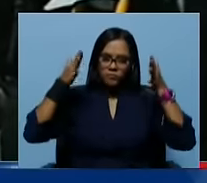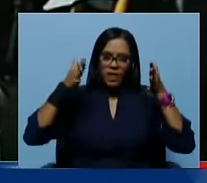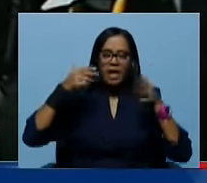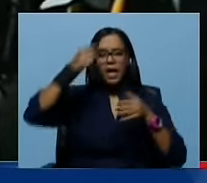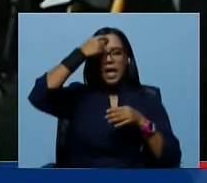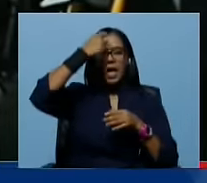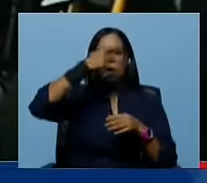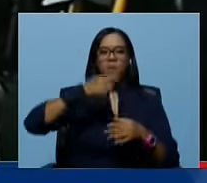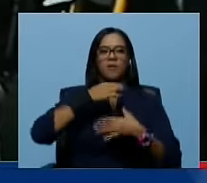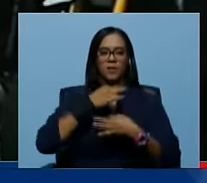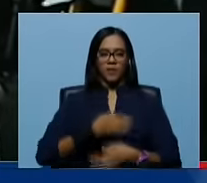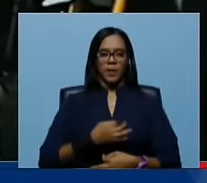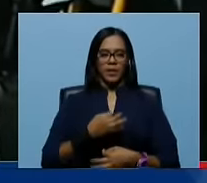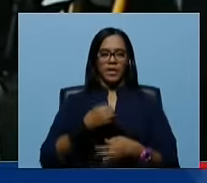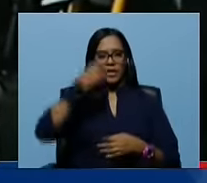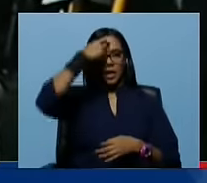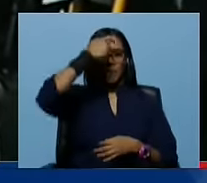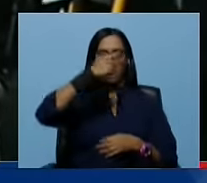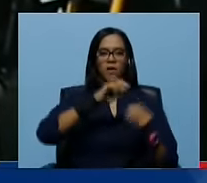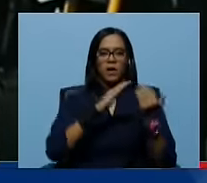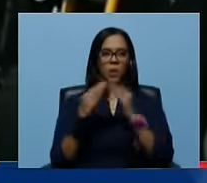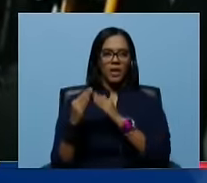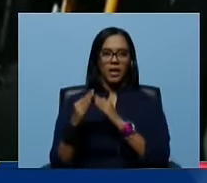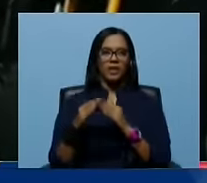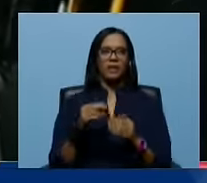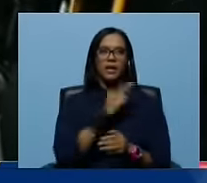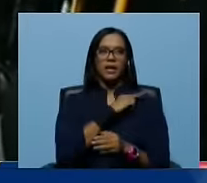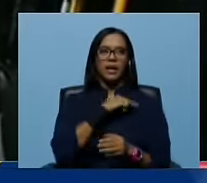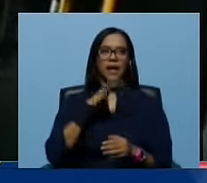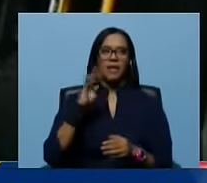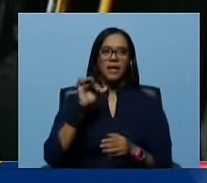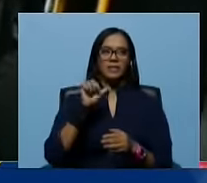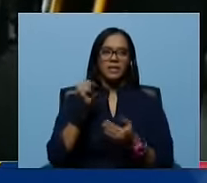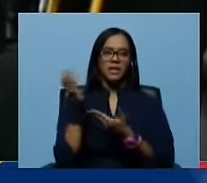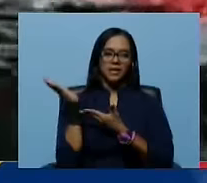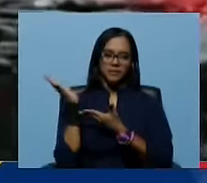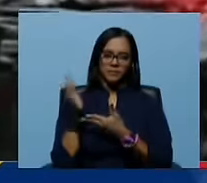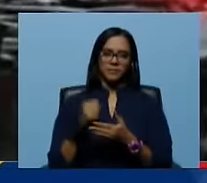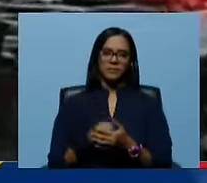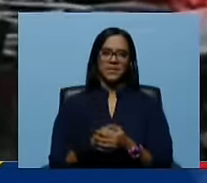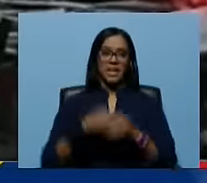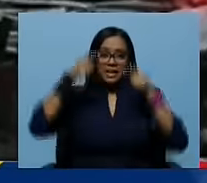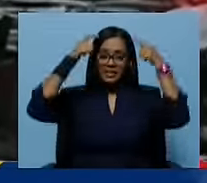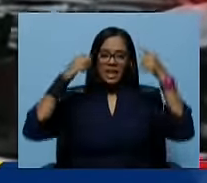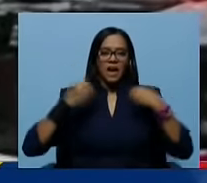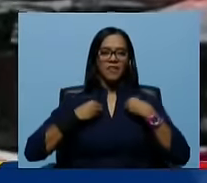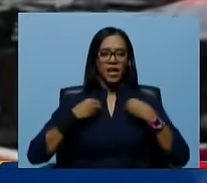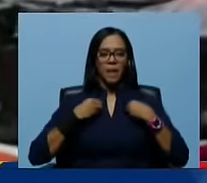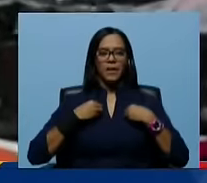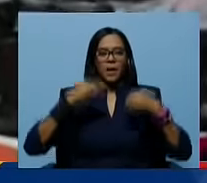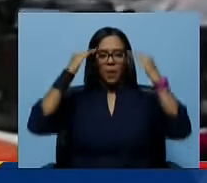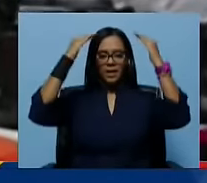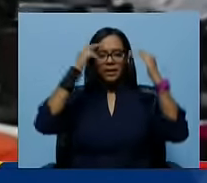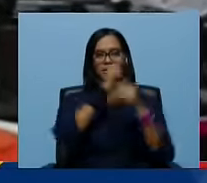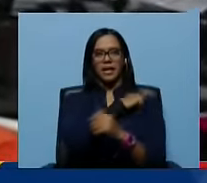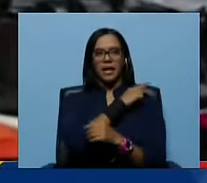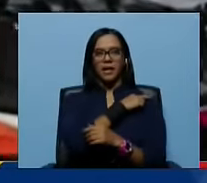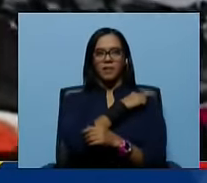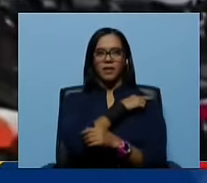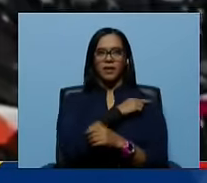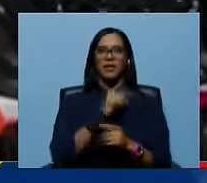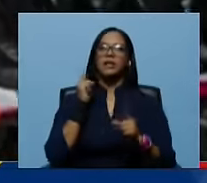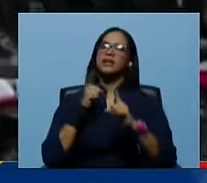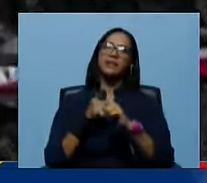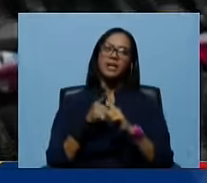el pueblo de las comunidades. General Bencir Guerrero, adelante. Chávez vive, mi comandante en jefe, desde